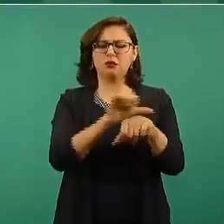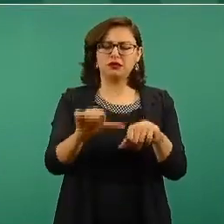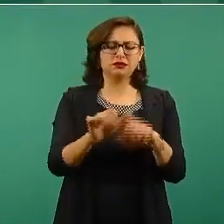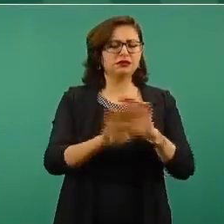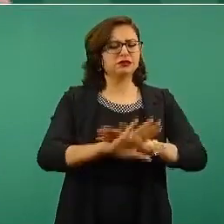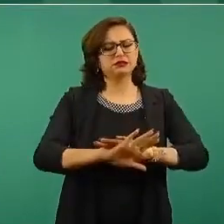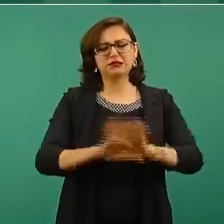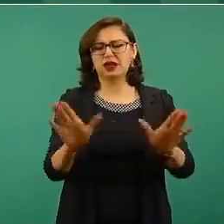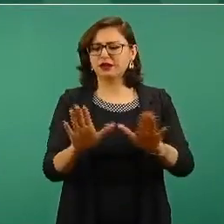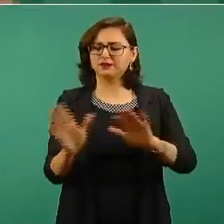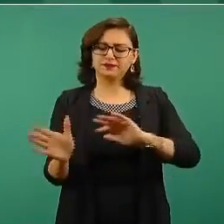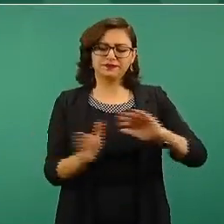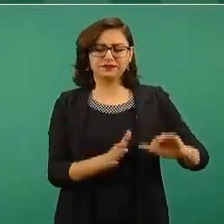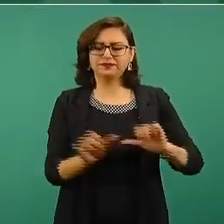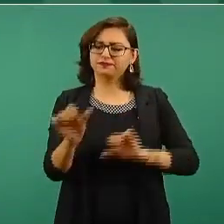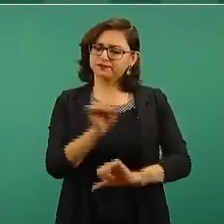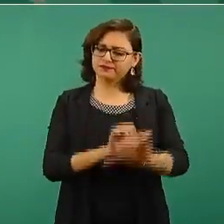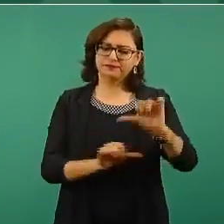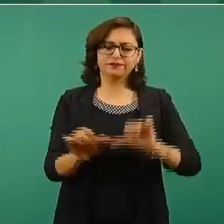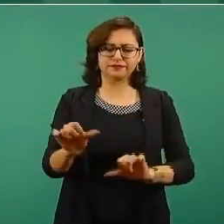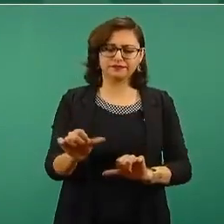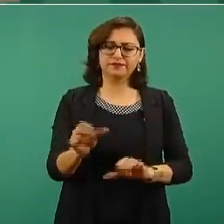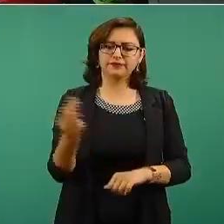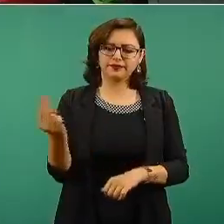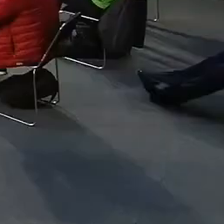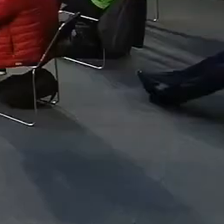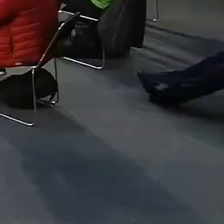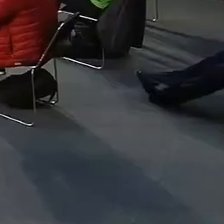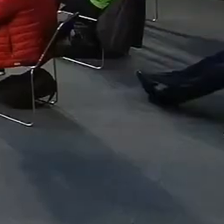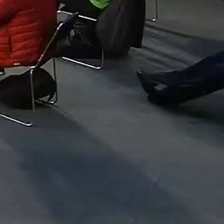ahí se requiere